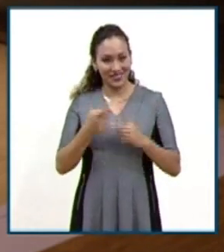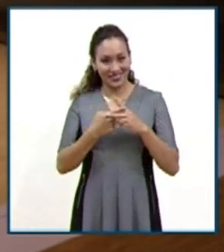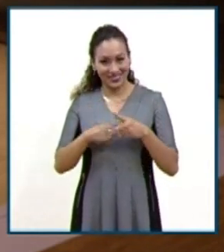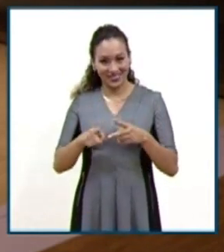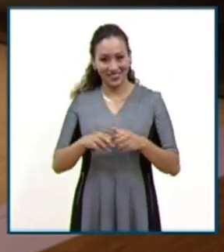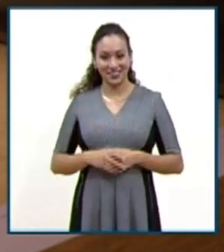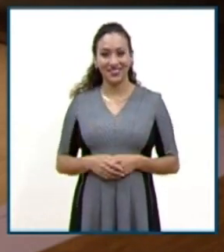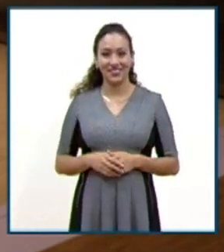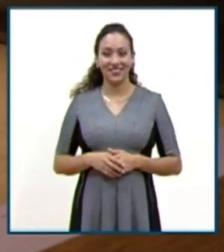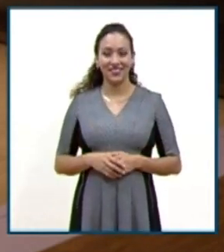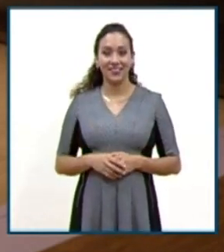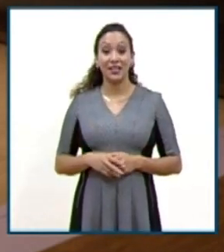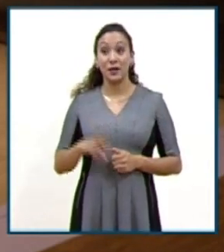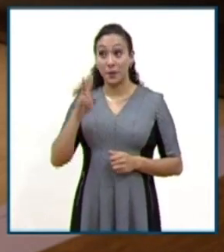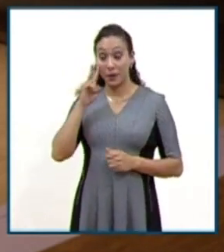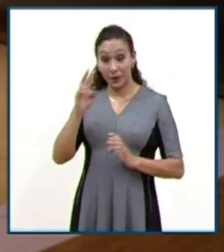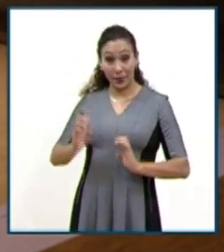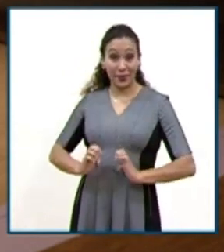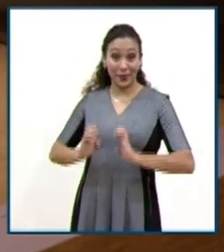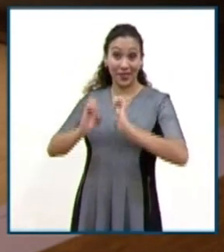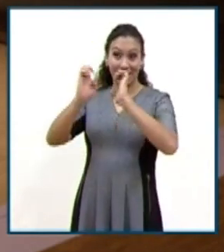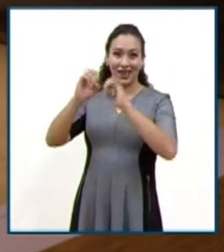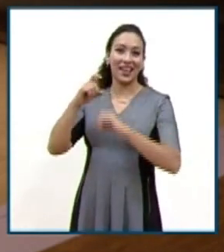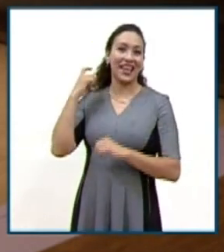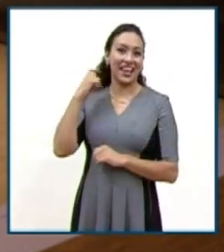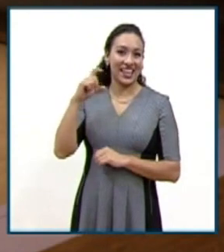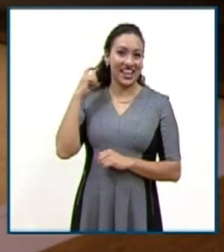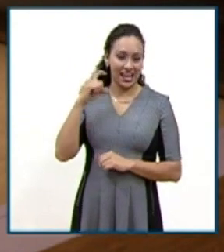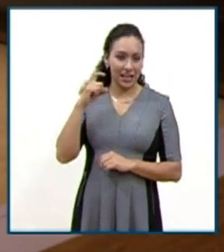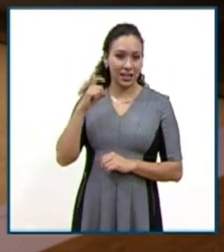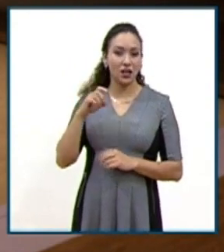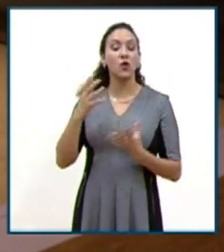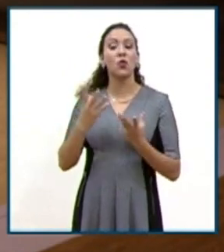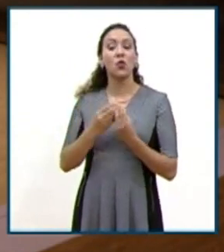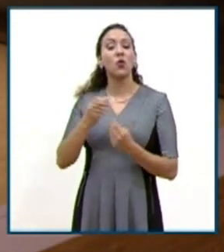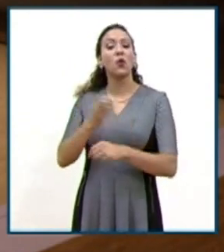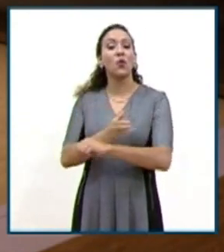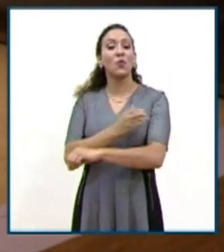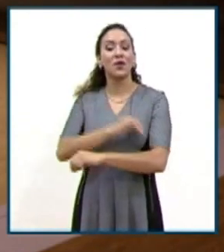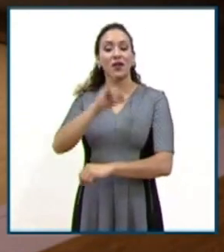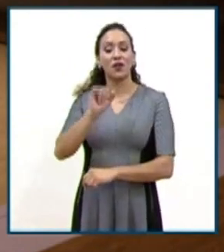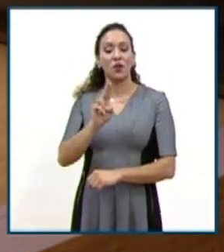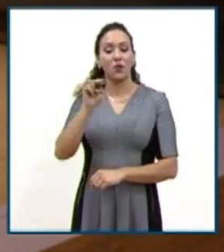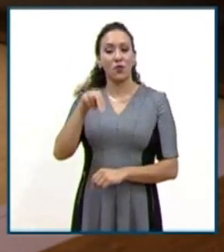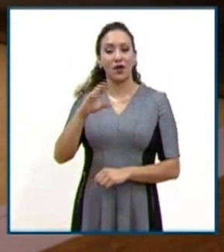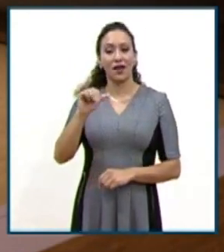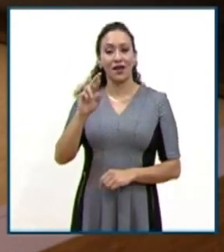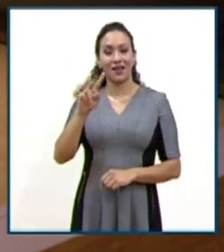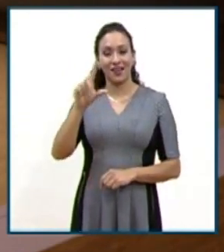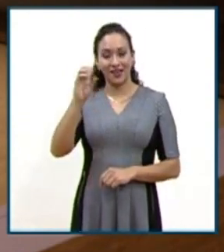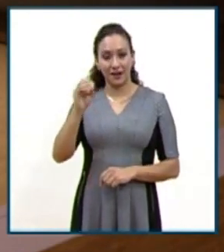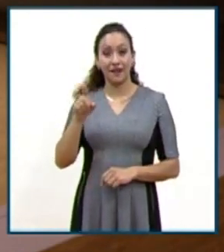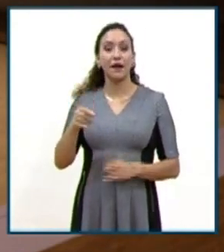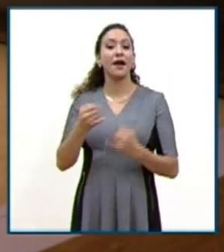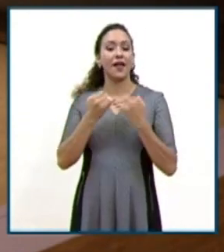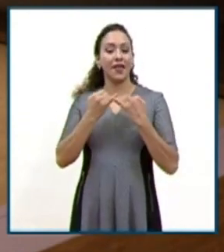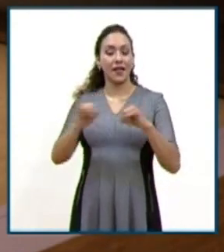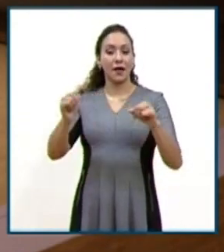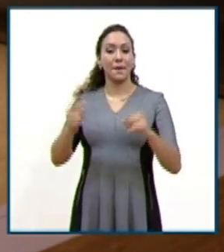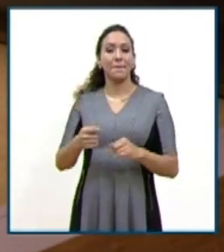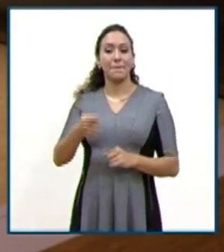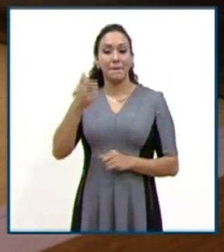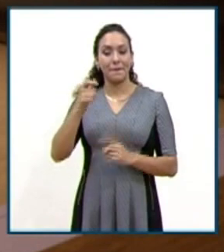comenzamos. Y nos enlazamos precisamente hasta Querétaro con mi compañero Juan Carlos González, quien estuvo en la inauguración del primer